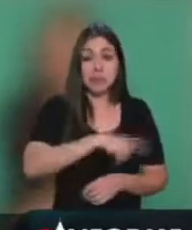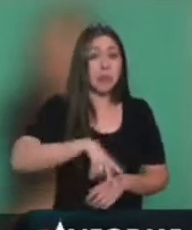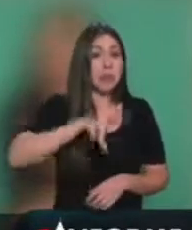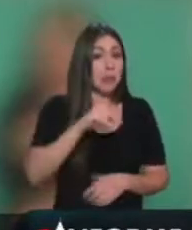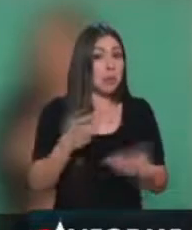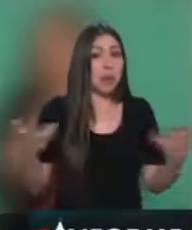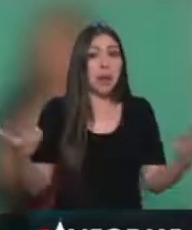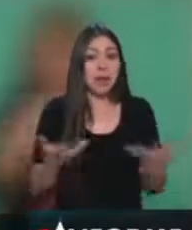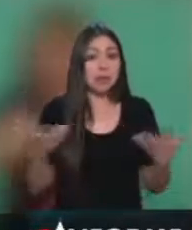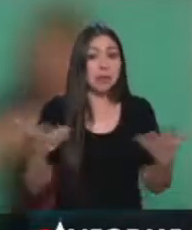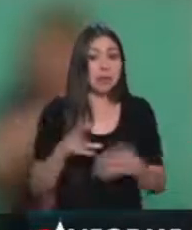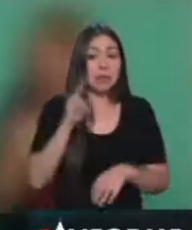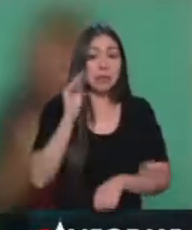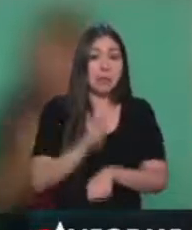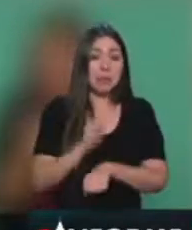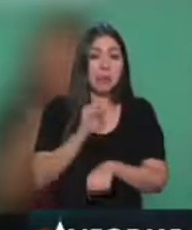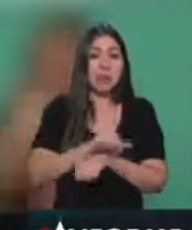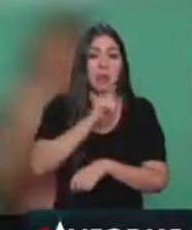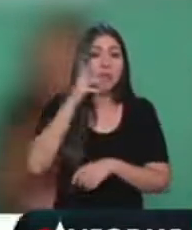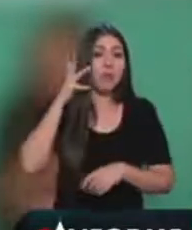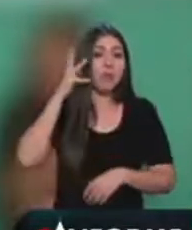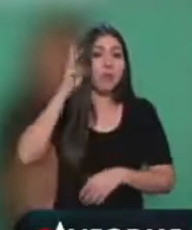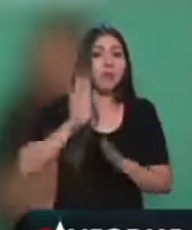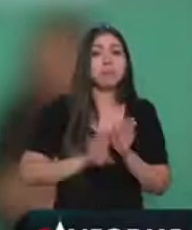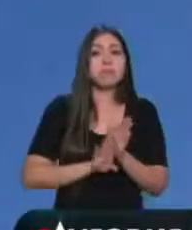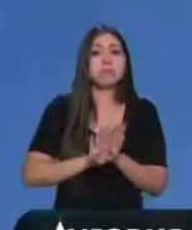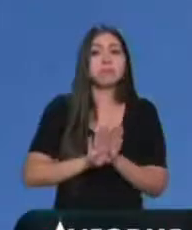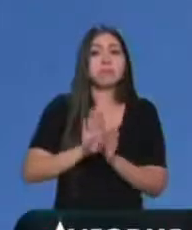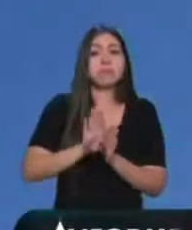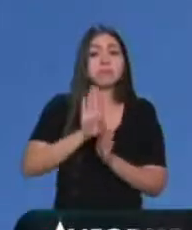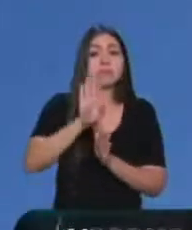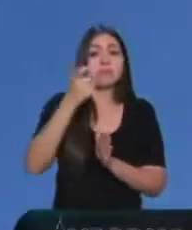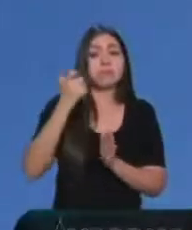llevar. Por eso esta iniciativa.